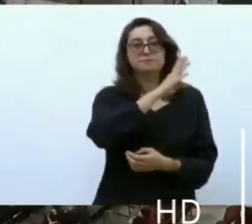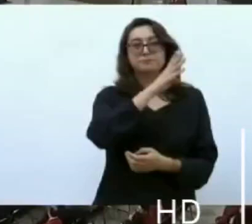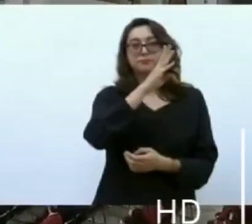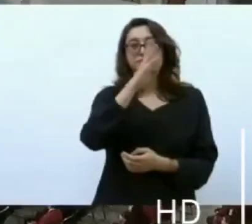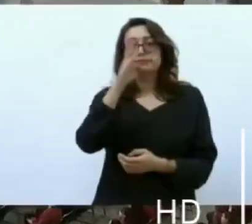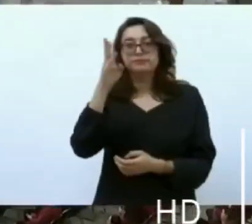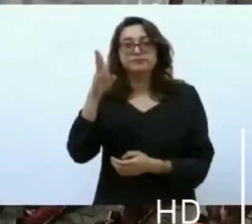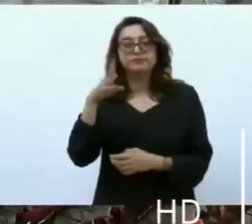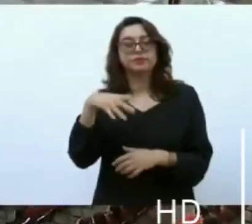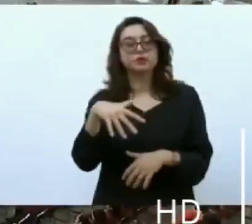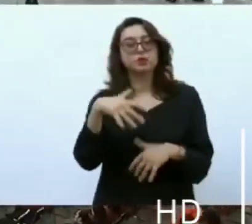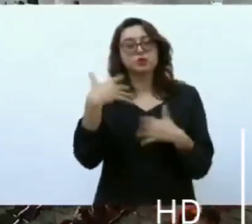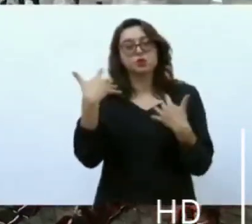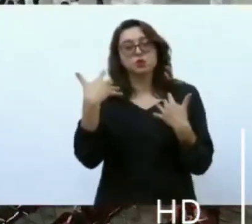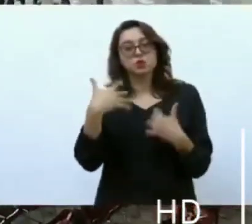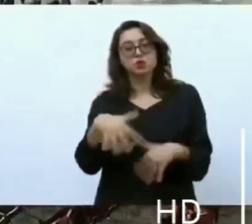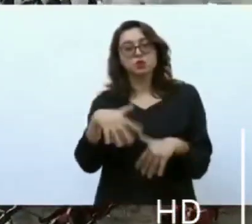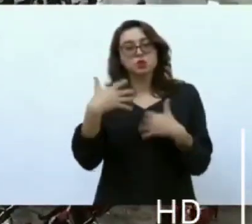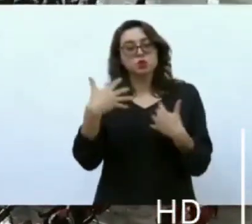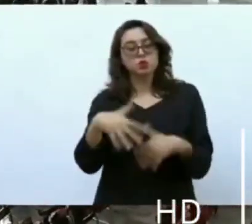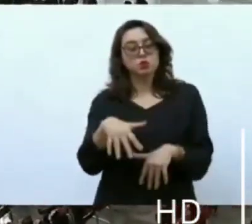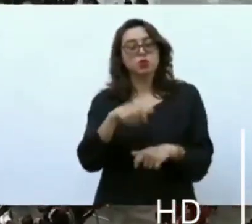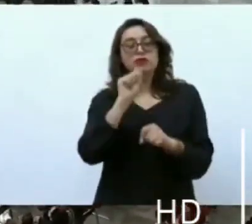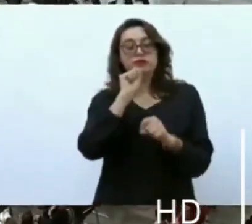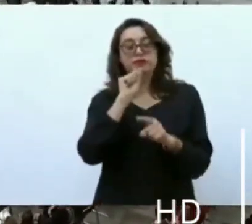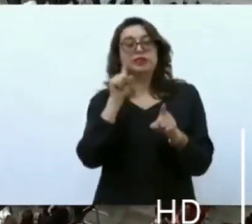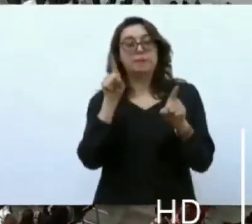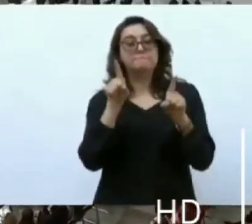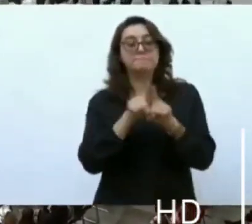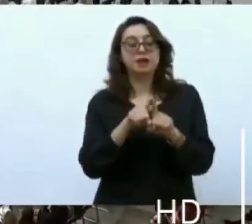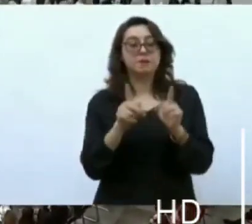una importantísima hemeroteca.